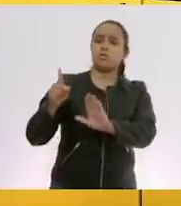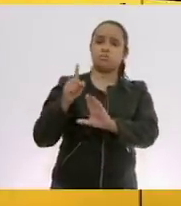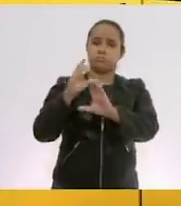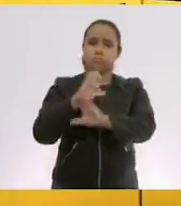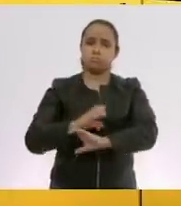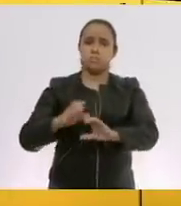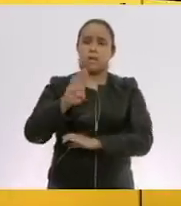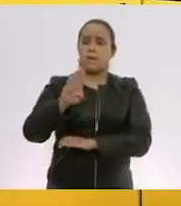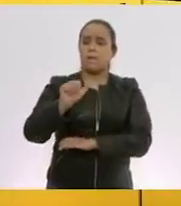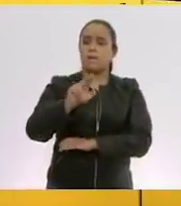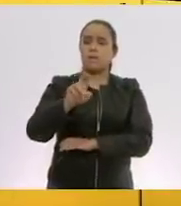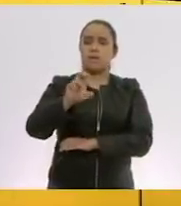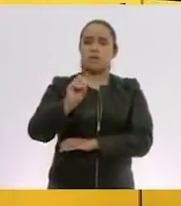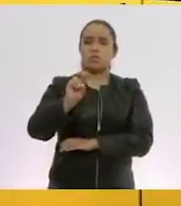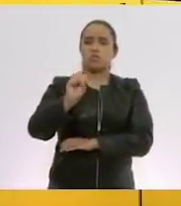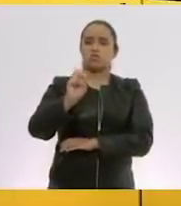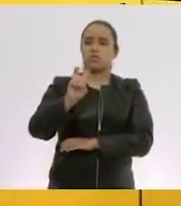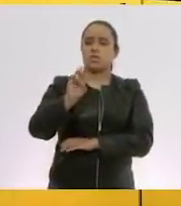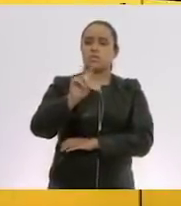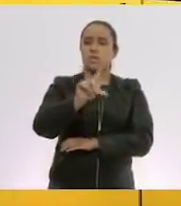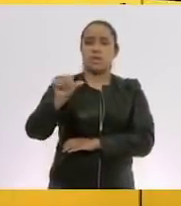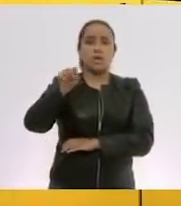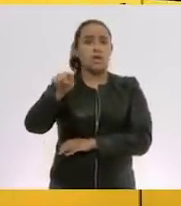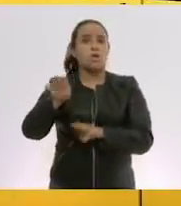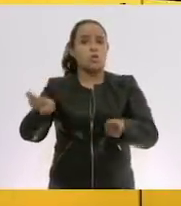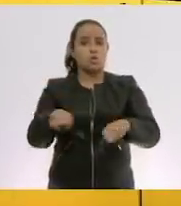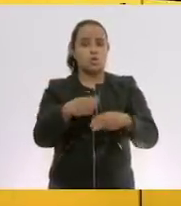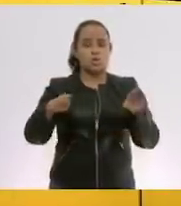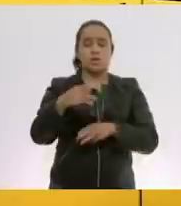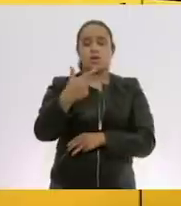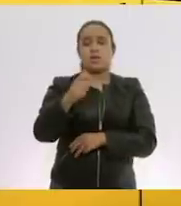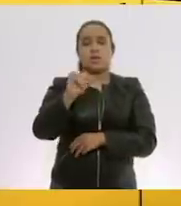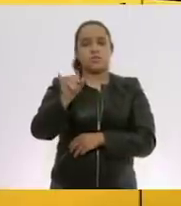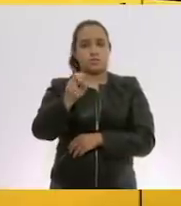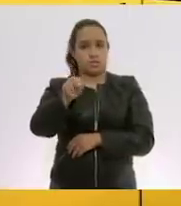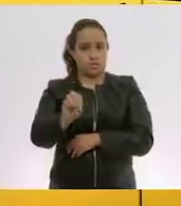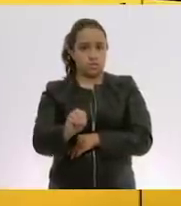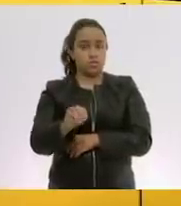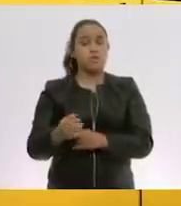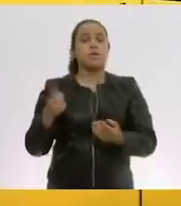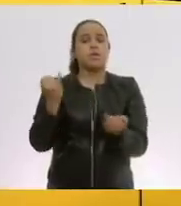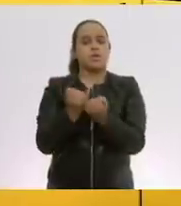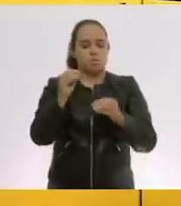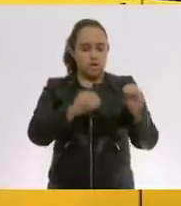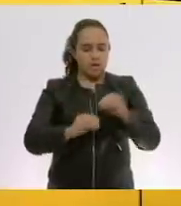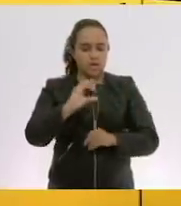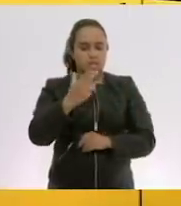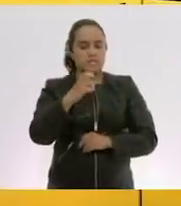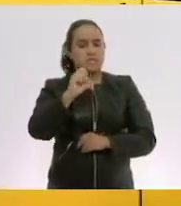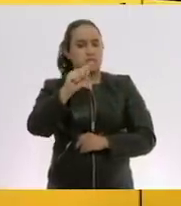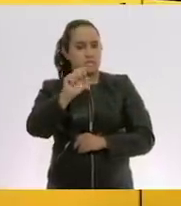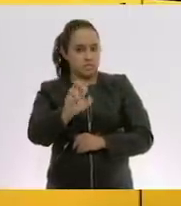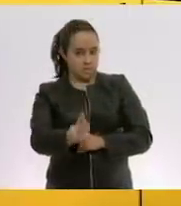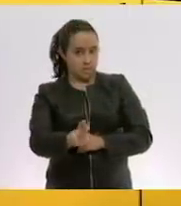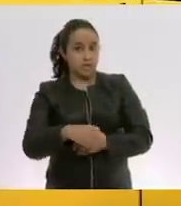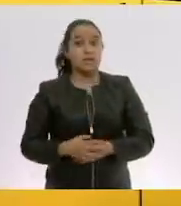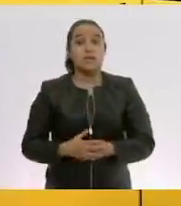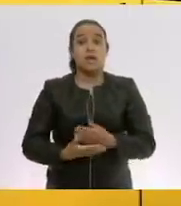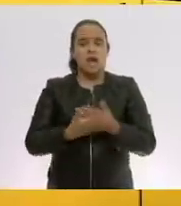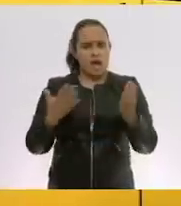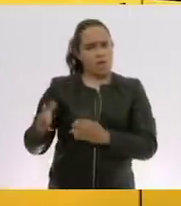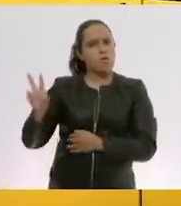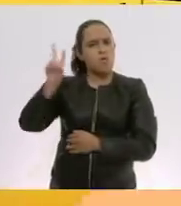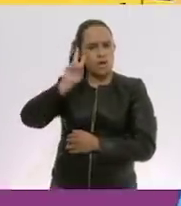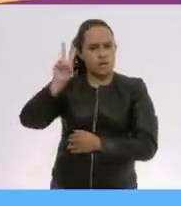del Barbero de Sevilla, con música de Gioachino Rossini y libreto de Cesare Sterbini. Acompáñenme